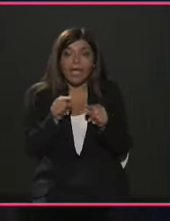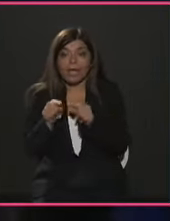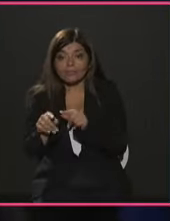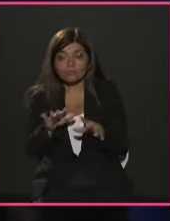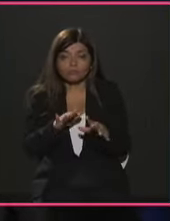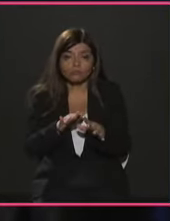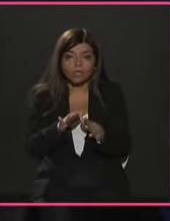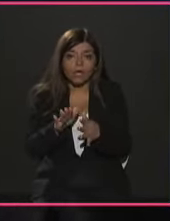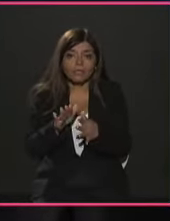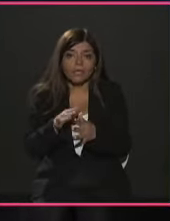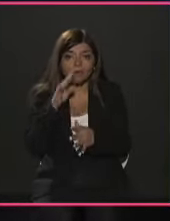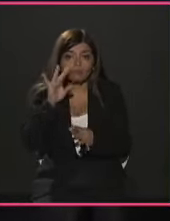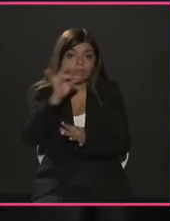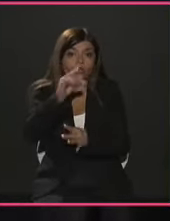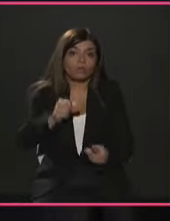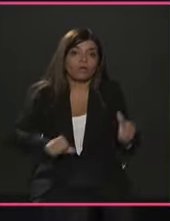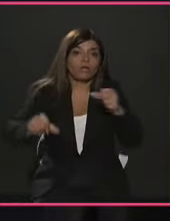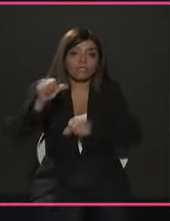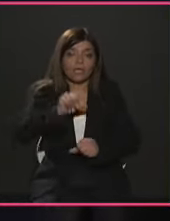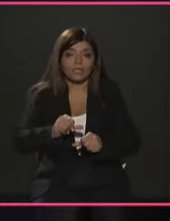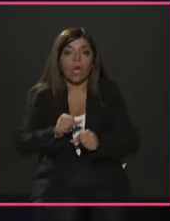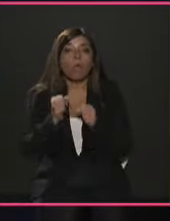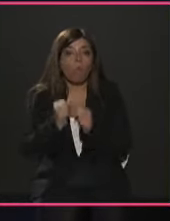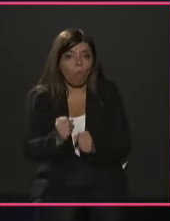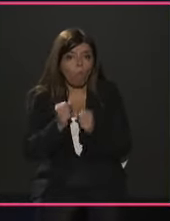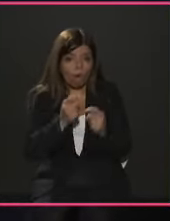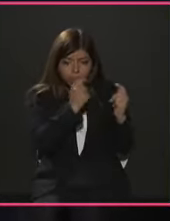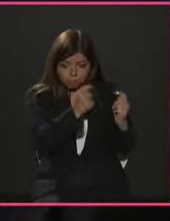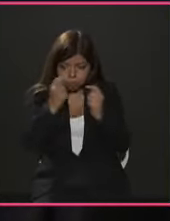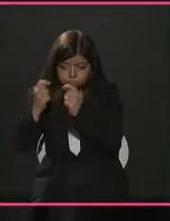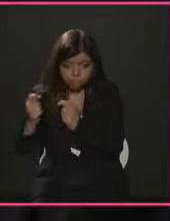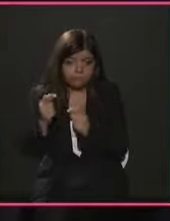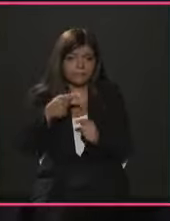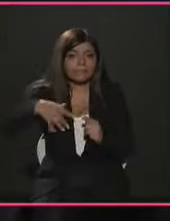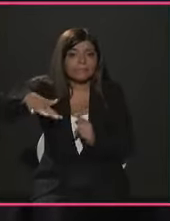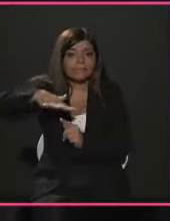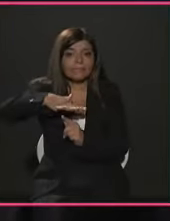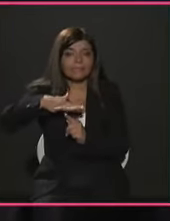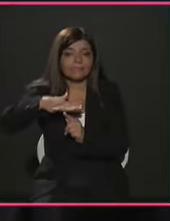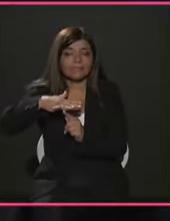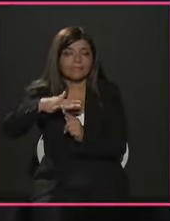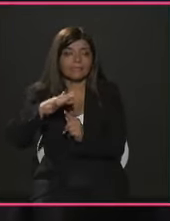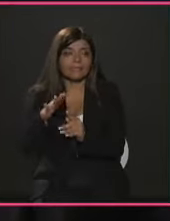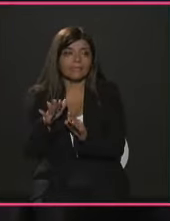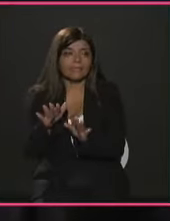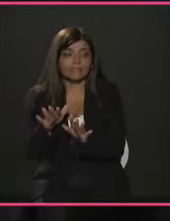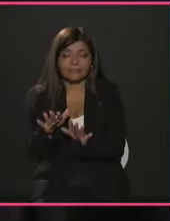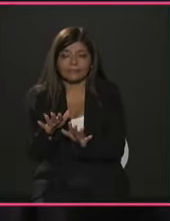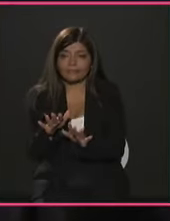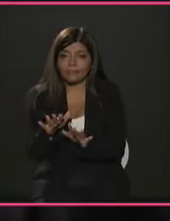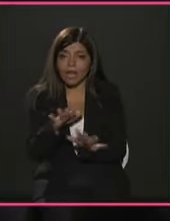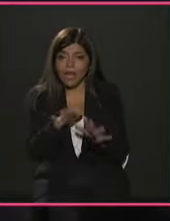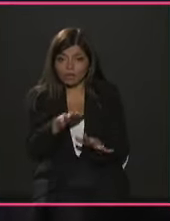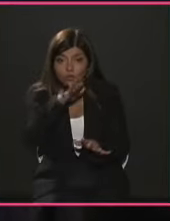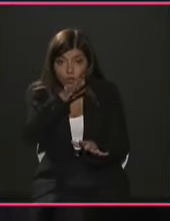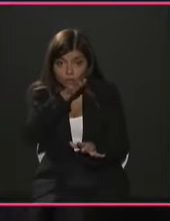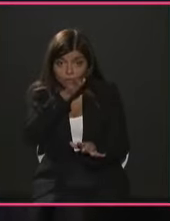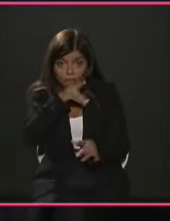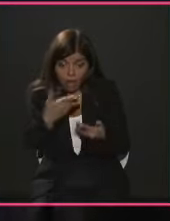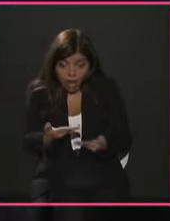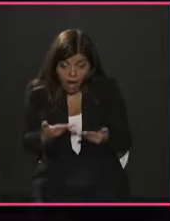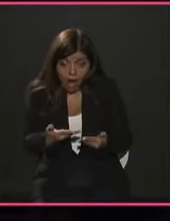esencia terrible Se puede tratar con las mismas eh cosas que utilizamos para